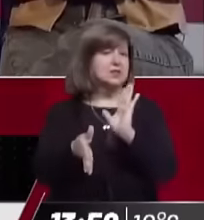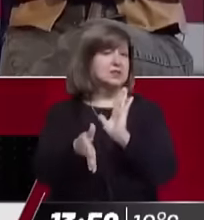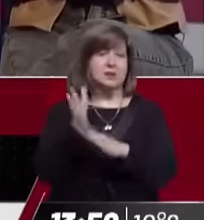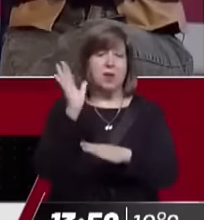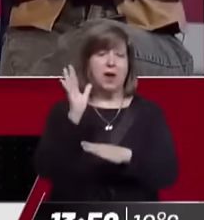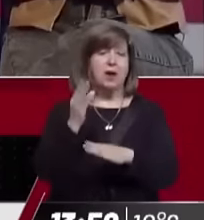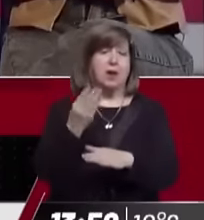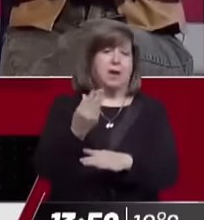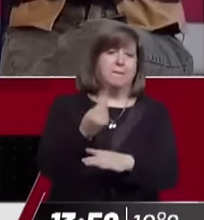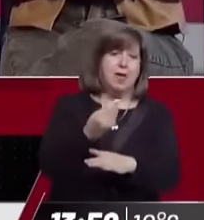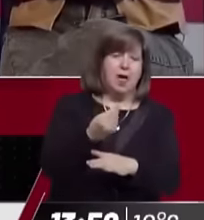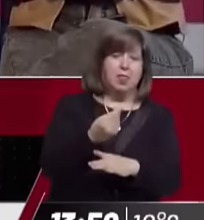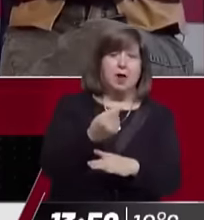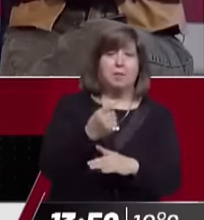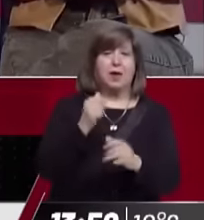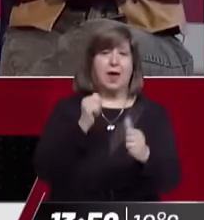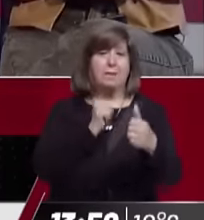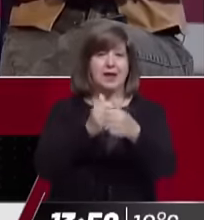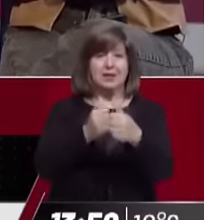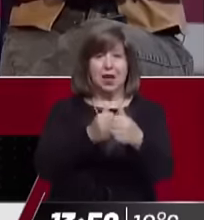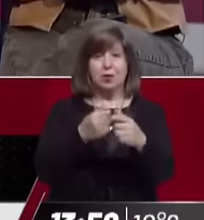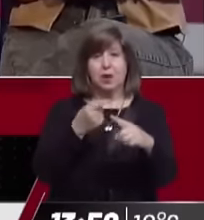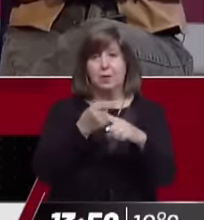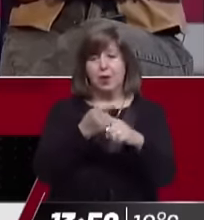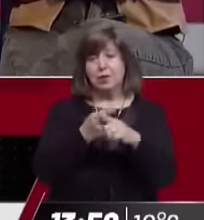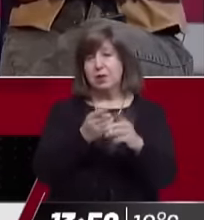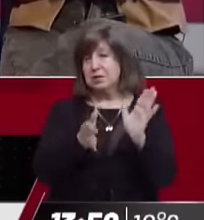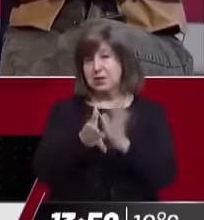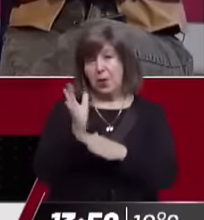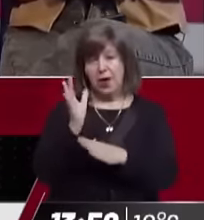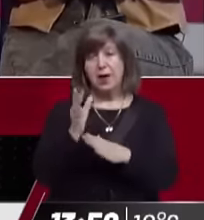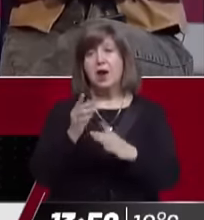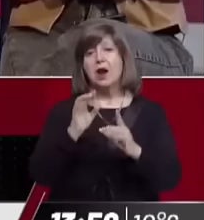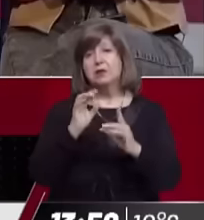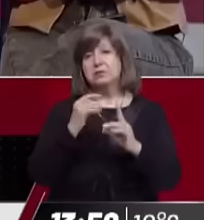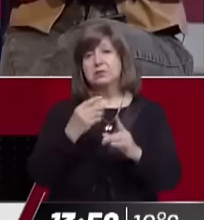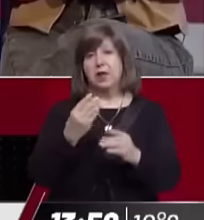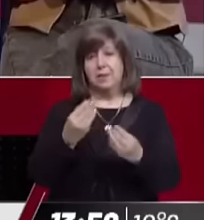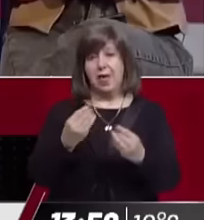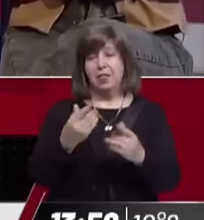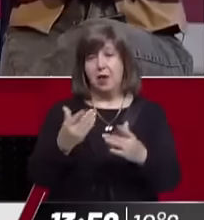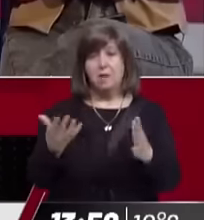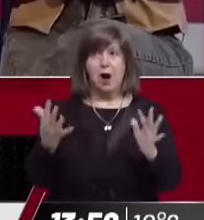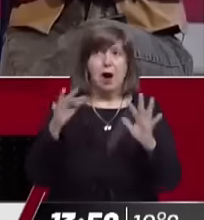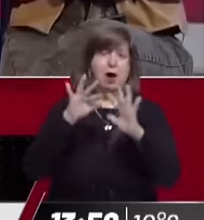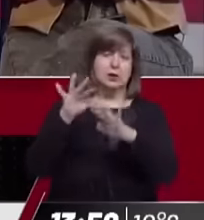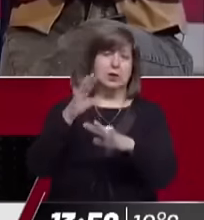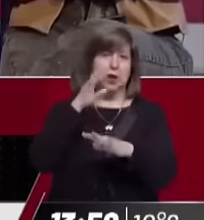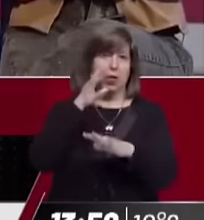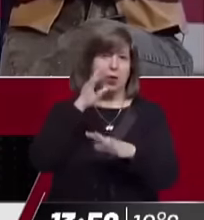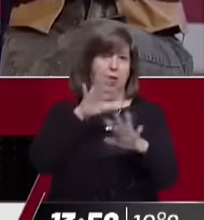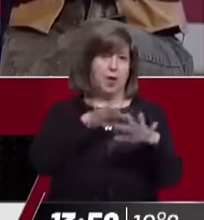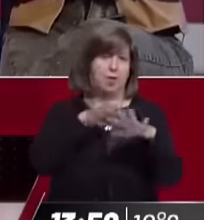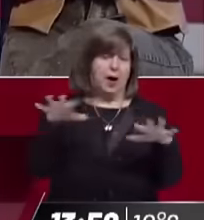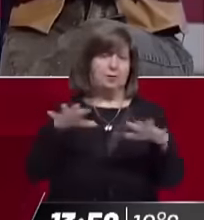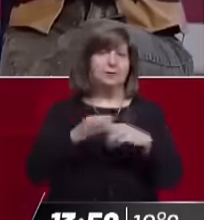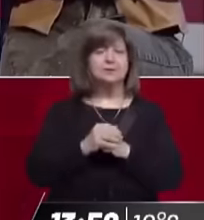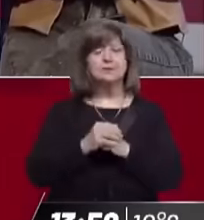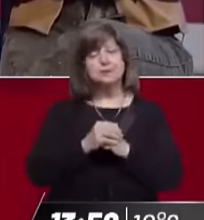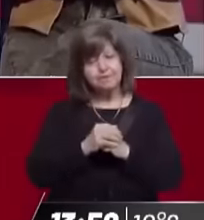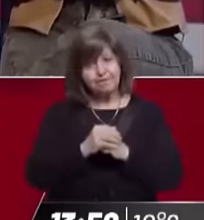por temor a la persecución política, ¿no? Muy bien. Entonces, eso es lo que temen aquí. Gran abrazo, buen fin de semana y